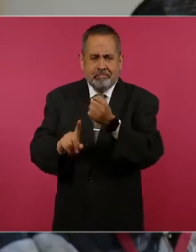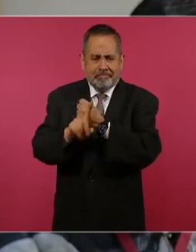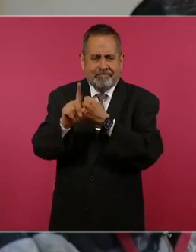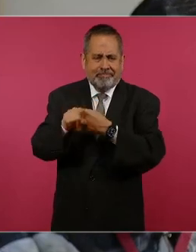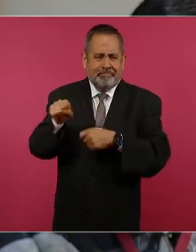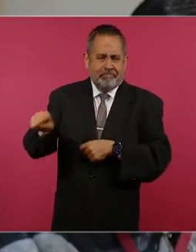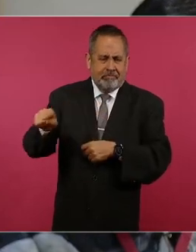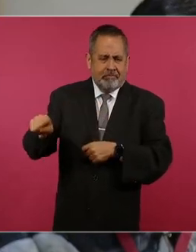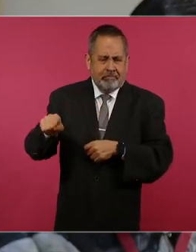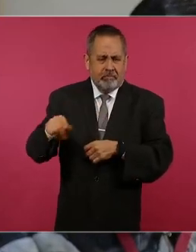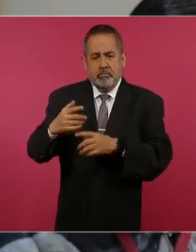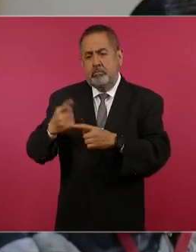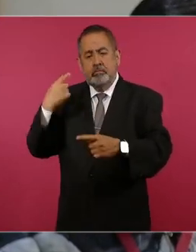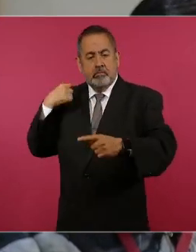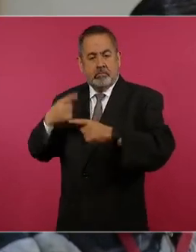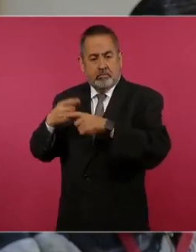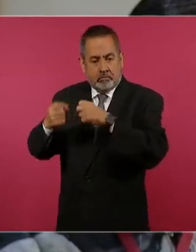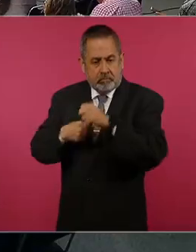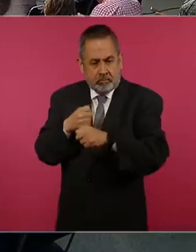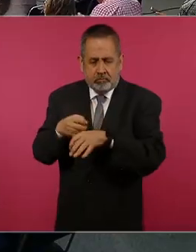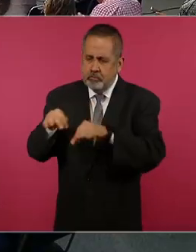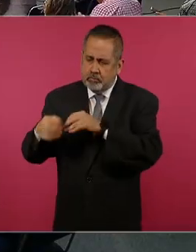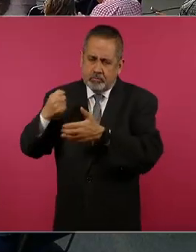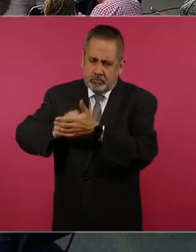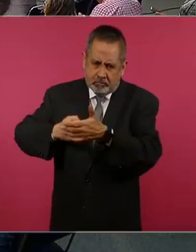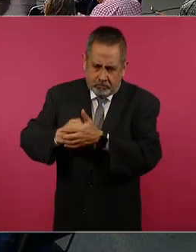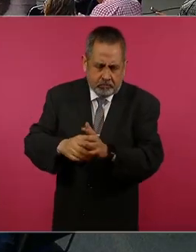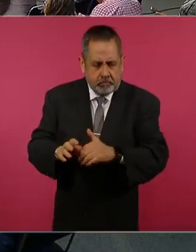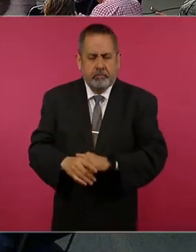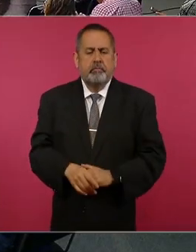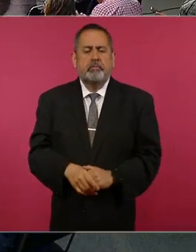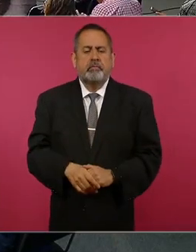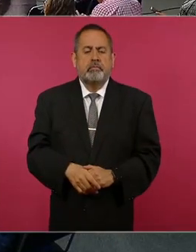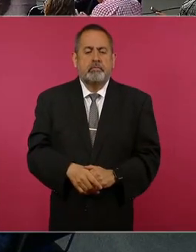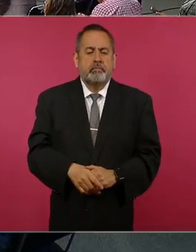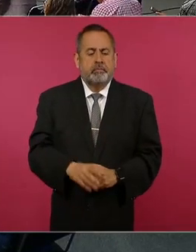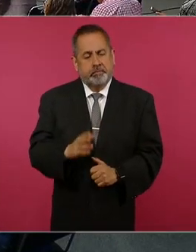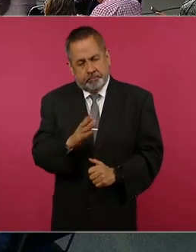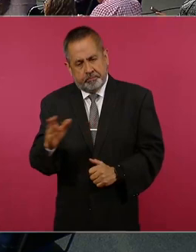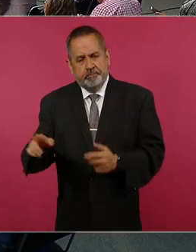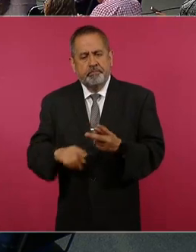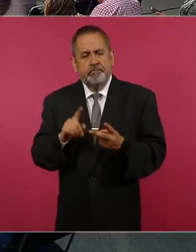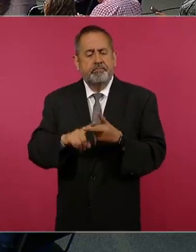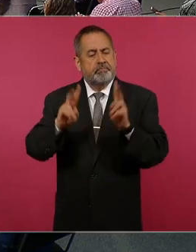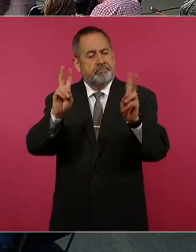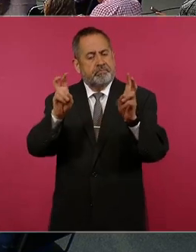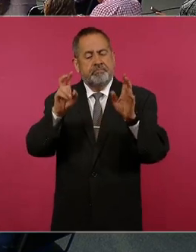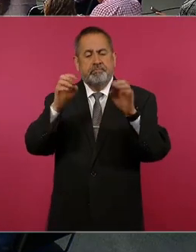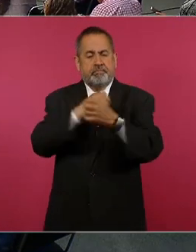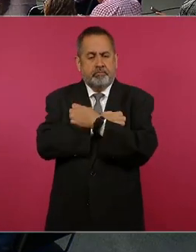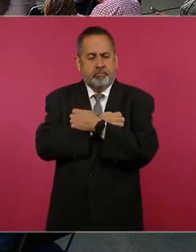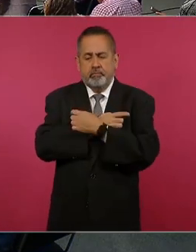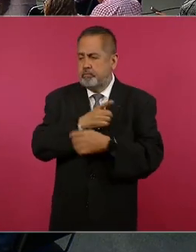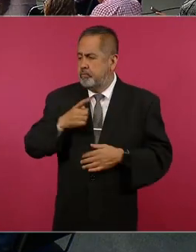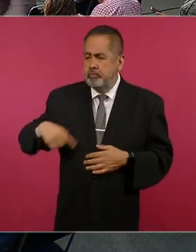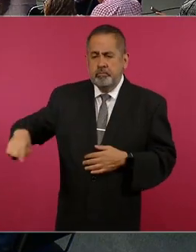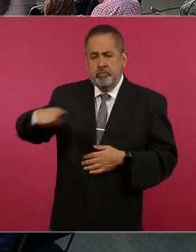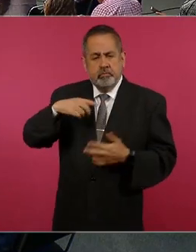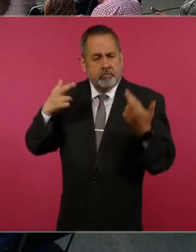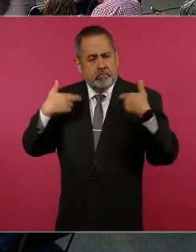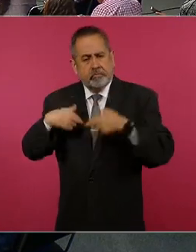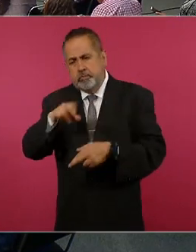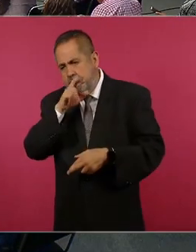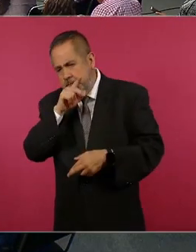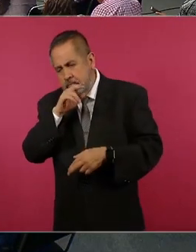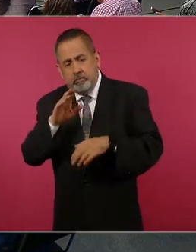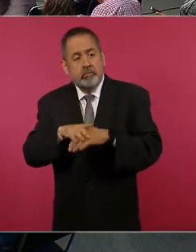de hace varios años, un trabajo social. Y bueno, aprovechando del tema educativo, hay una preocupación de los docentes,